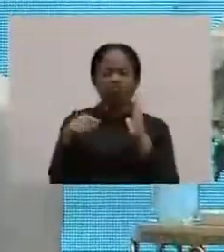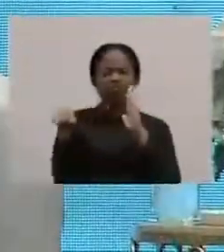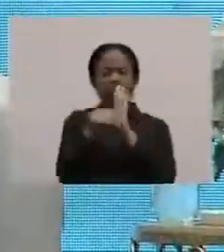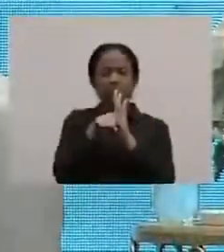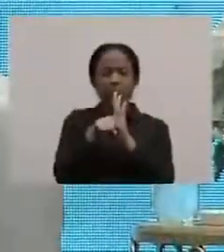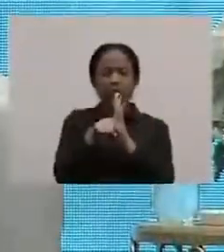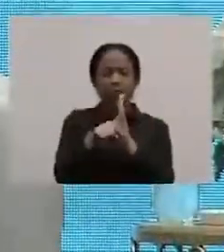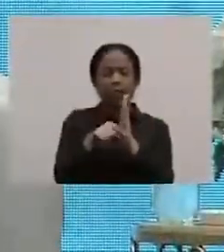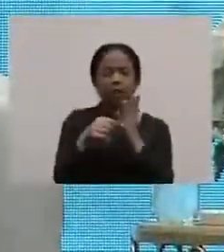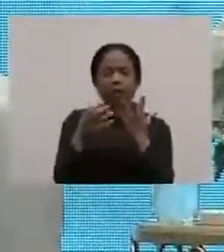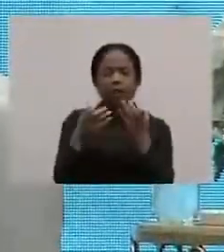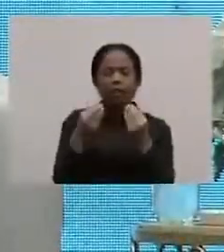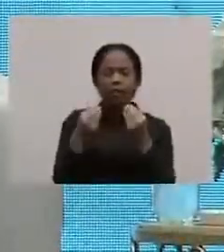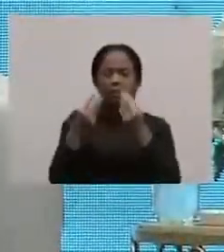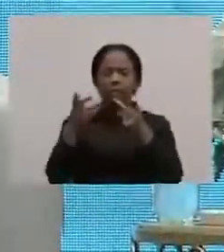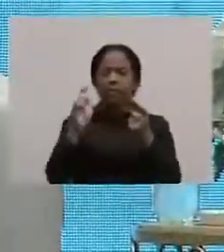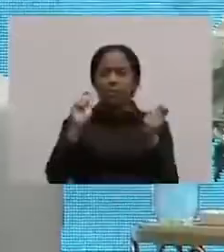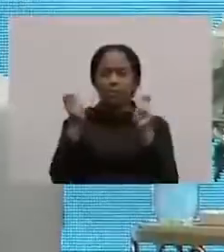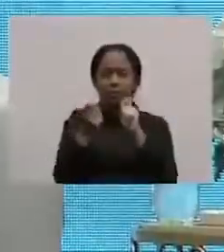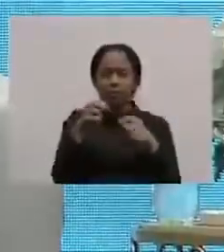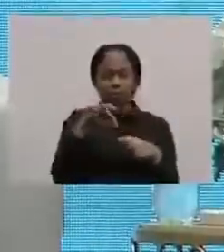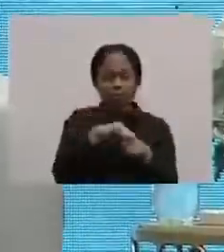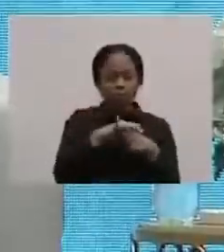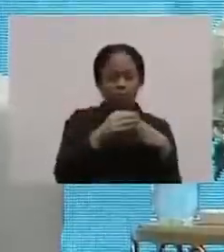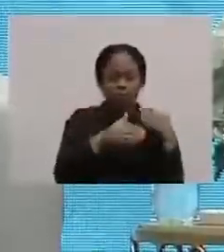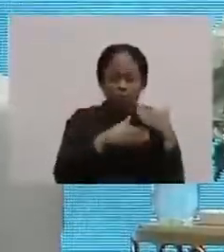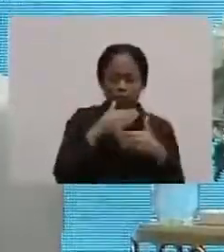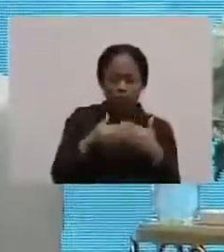como cambiar la percepción del electorado,